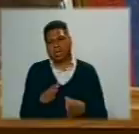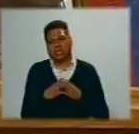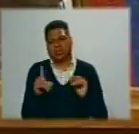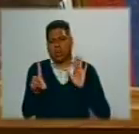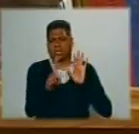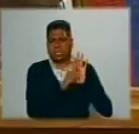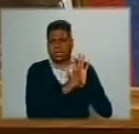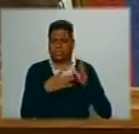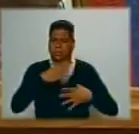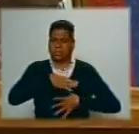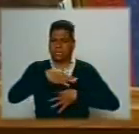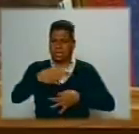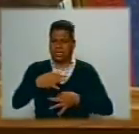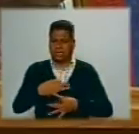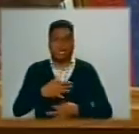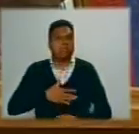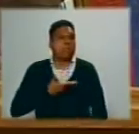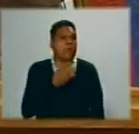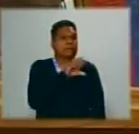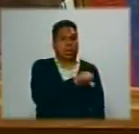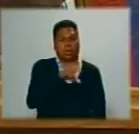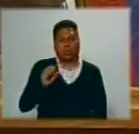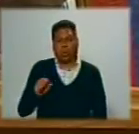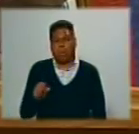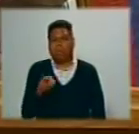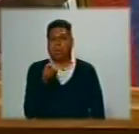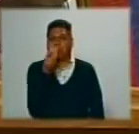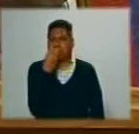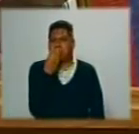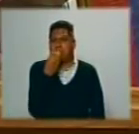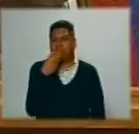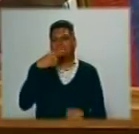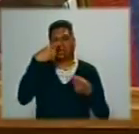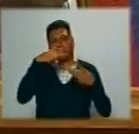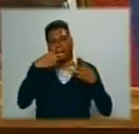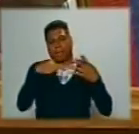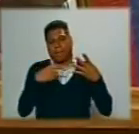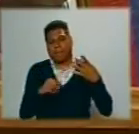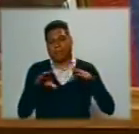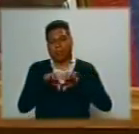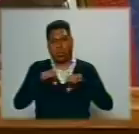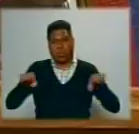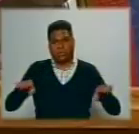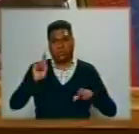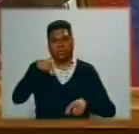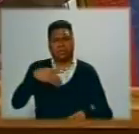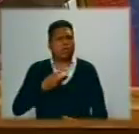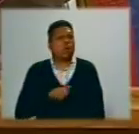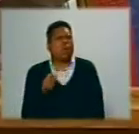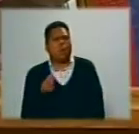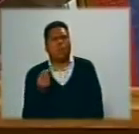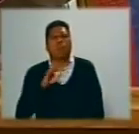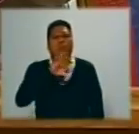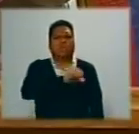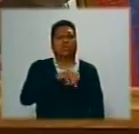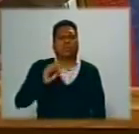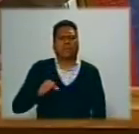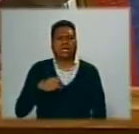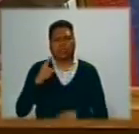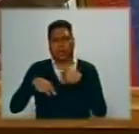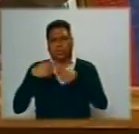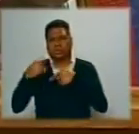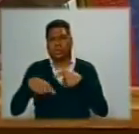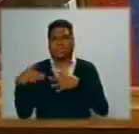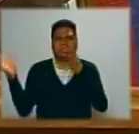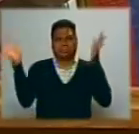derechos e intereses en el acceso a los bienes y servicios, la información, educación sobre el consumo sostenible y las consecuencias